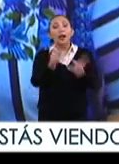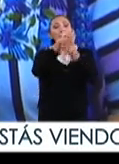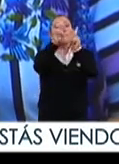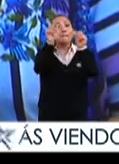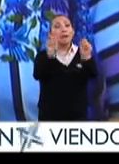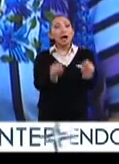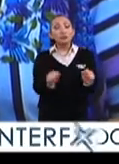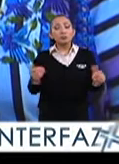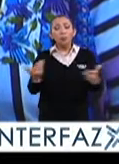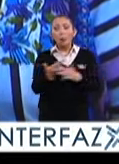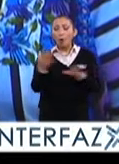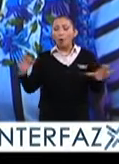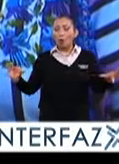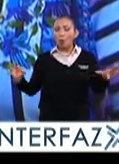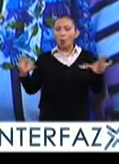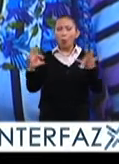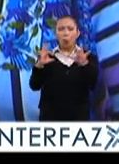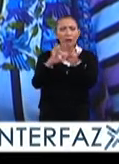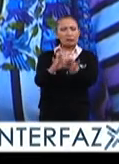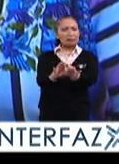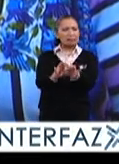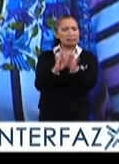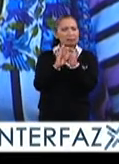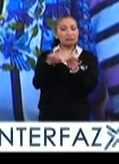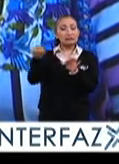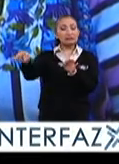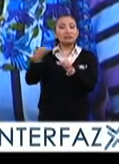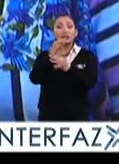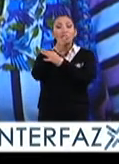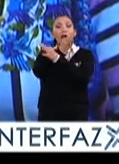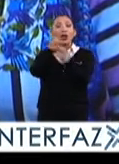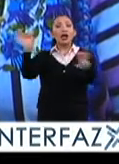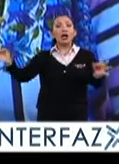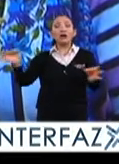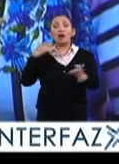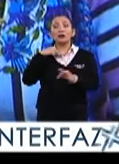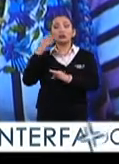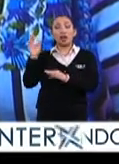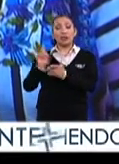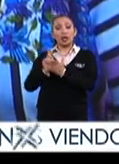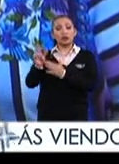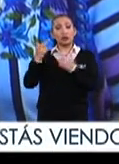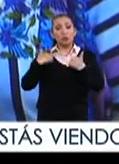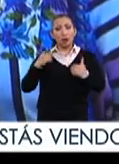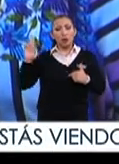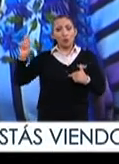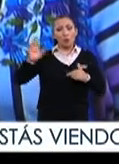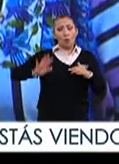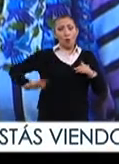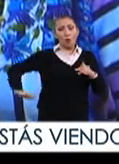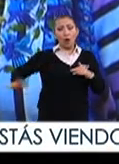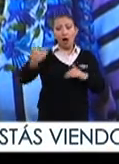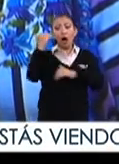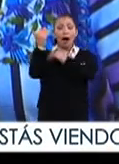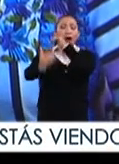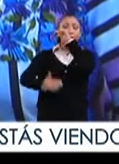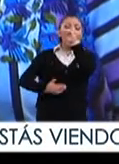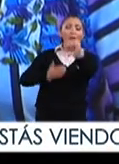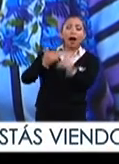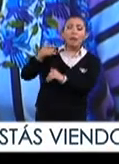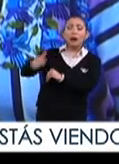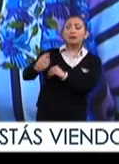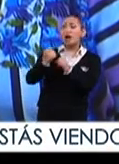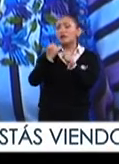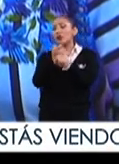está íntimamente vinculado a la Declaración Universal de Derechos Humanos, a los avances que se han tenido en los